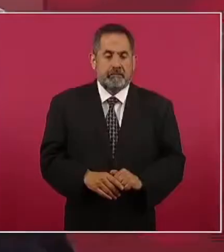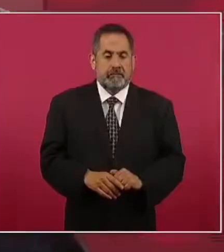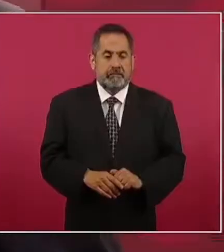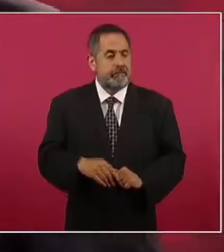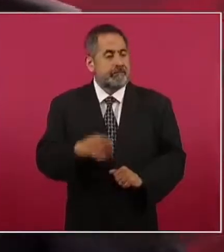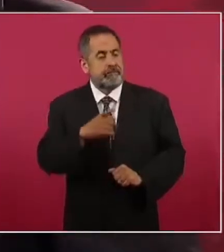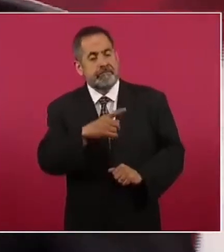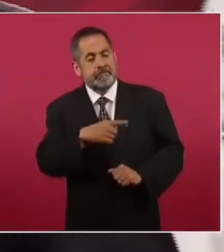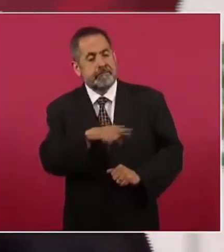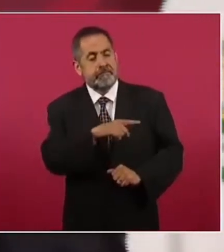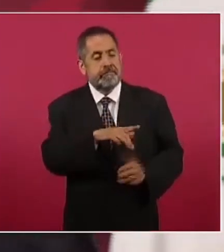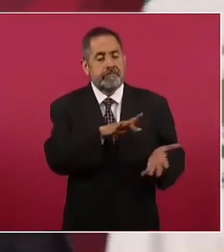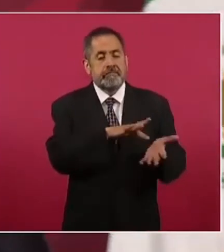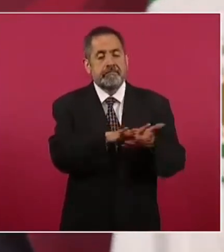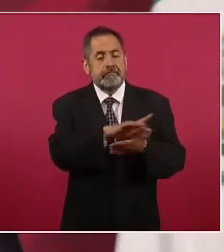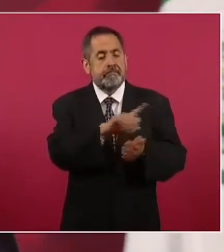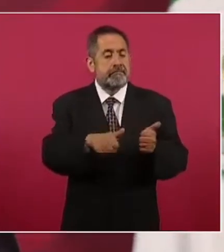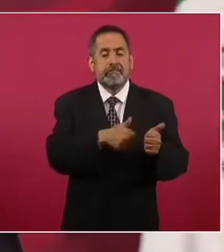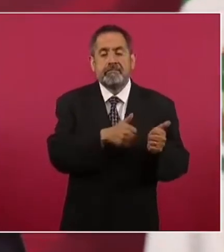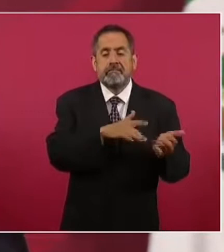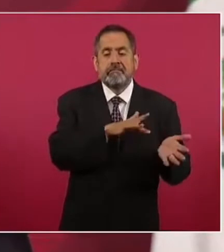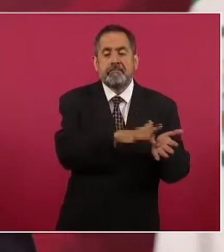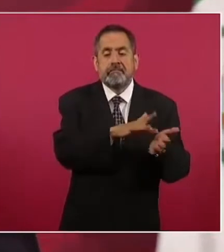apoyados por